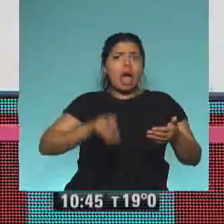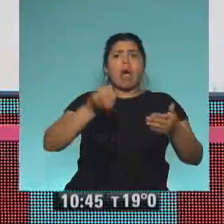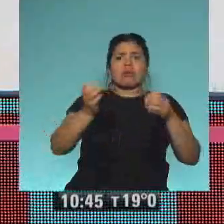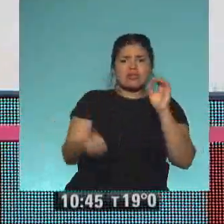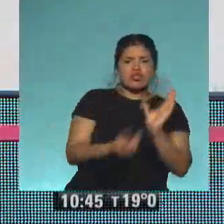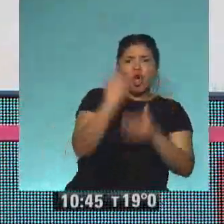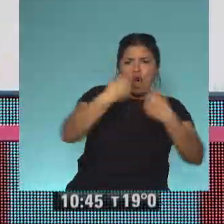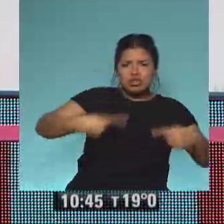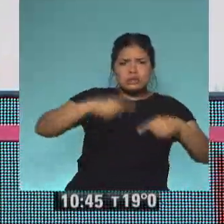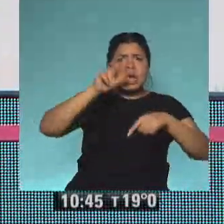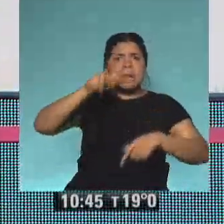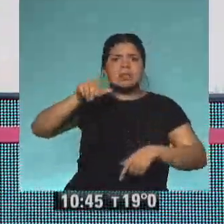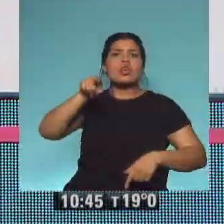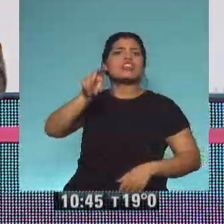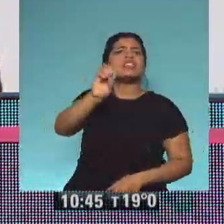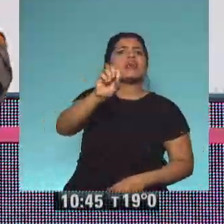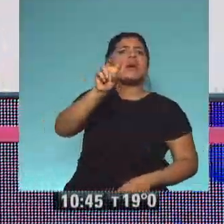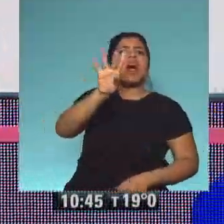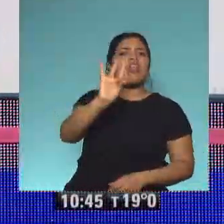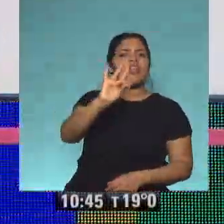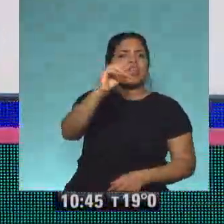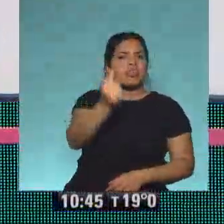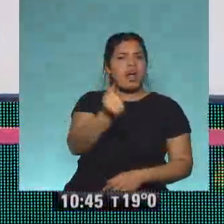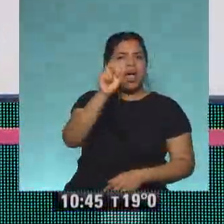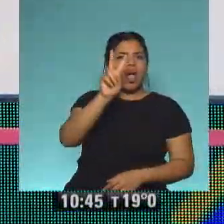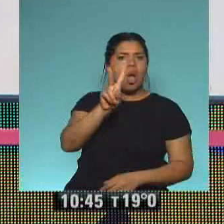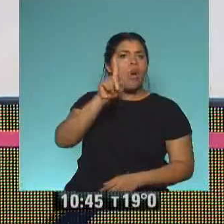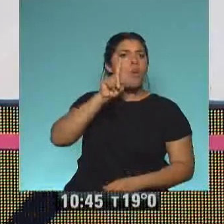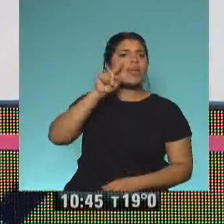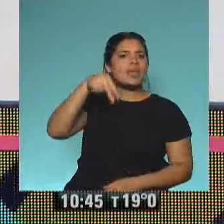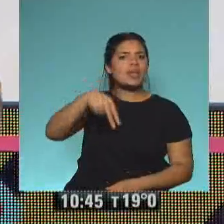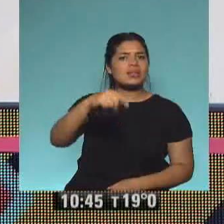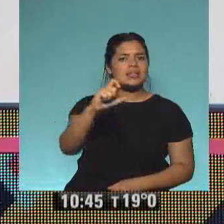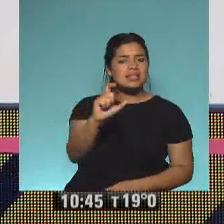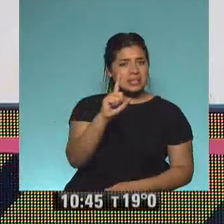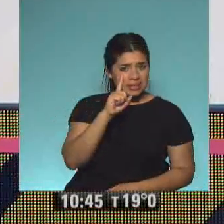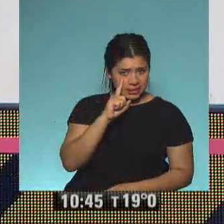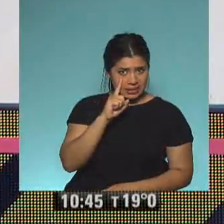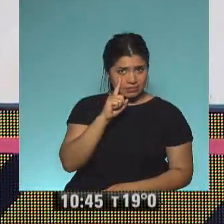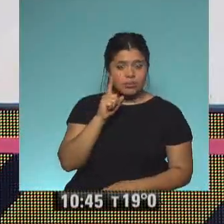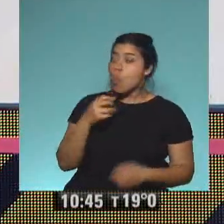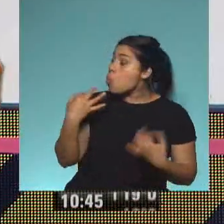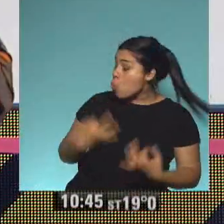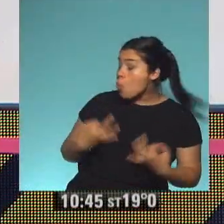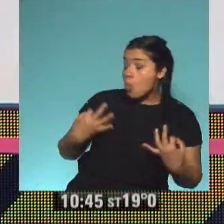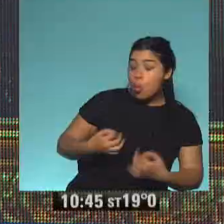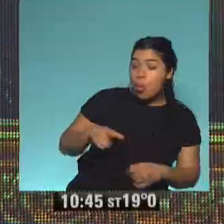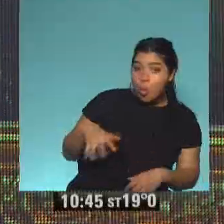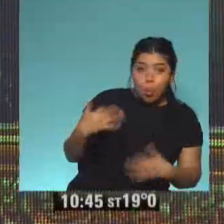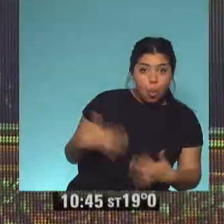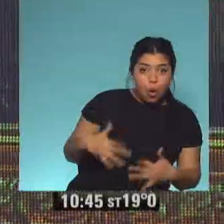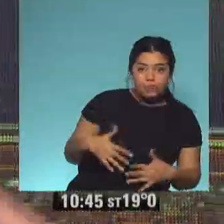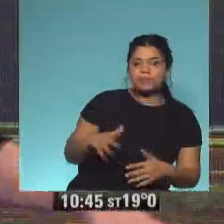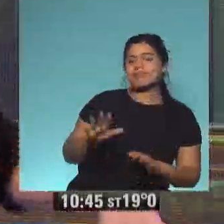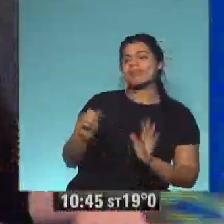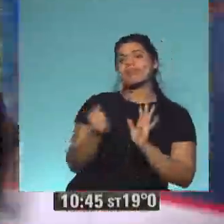da Vinci. Vamos a conocer hoy algo de estos inventos, de sus máquinas. Qué bueno conocer a Leonardo da Vinci porque... Ah,